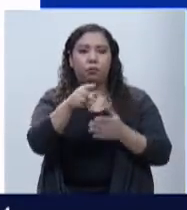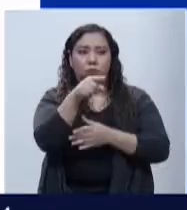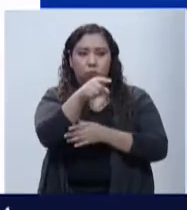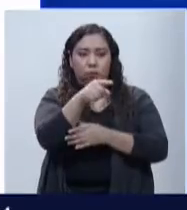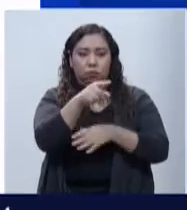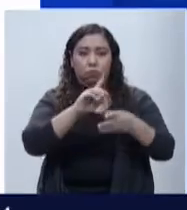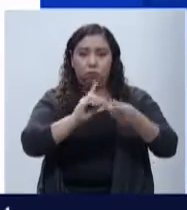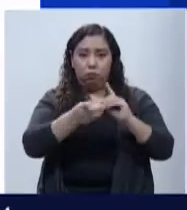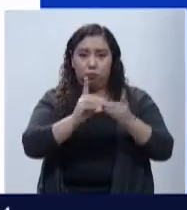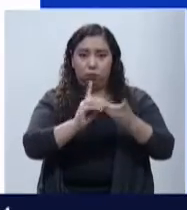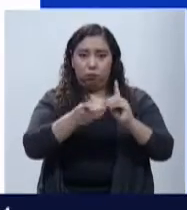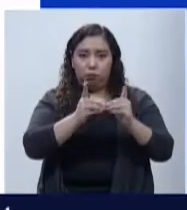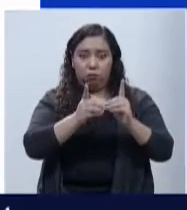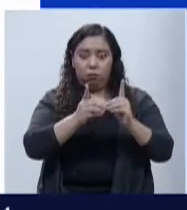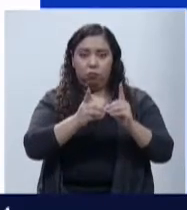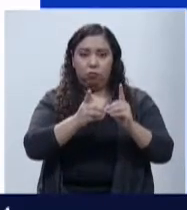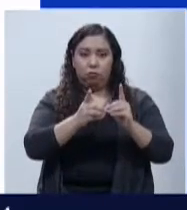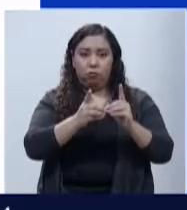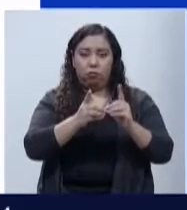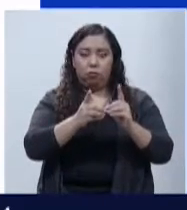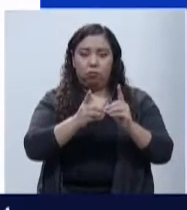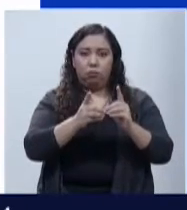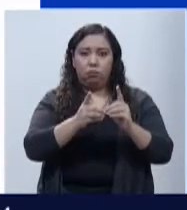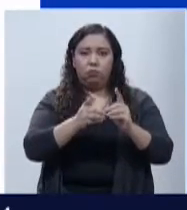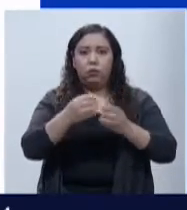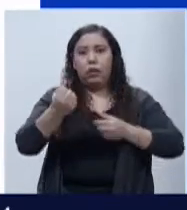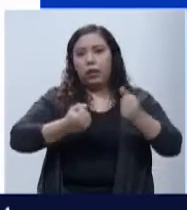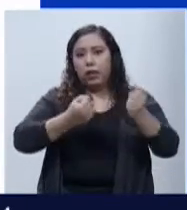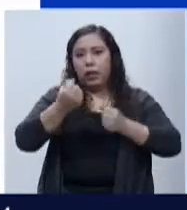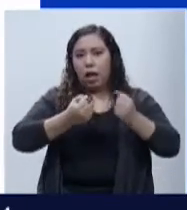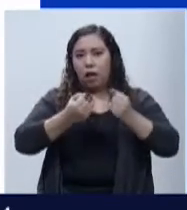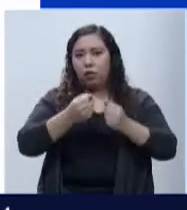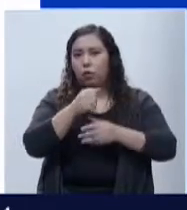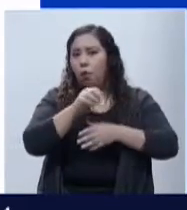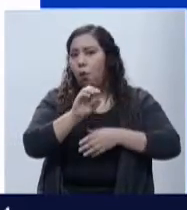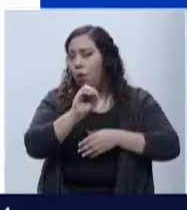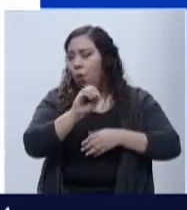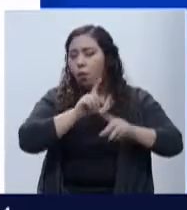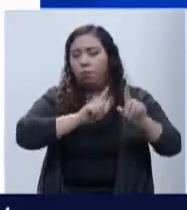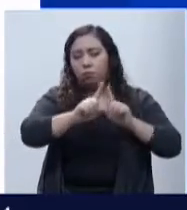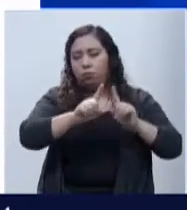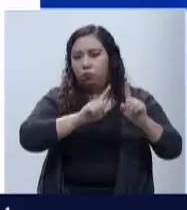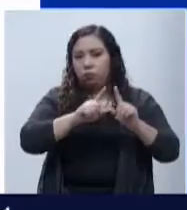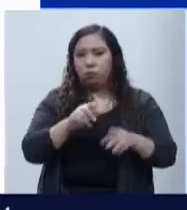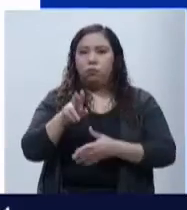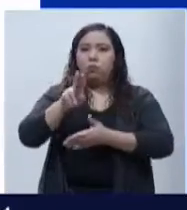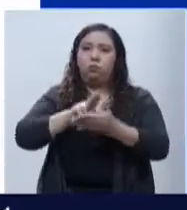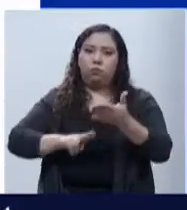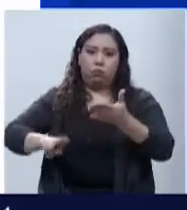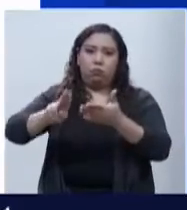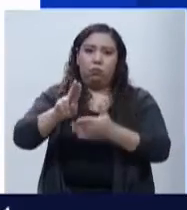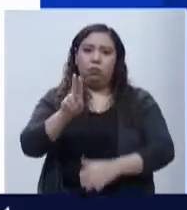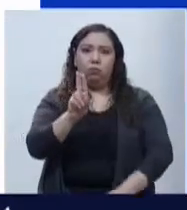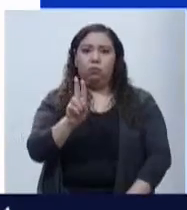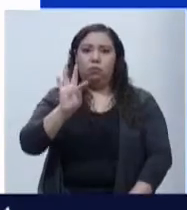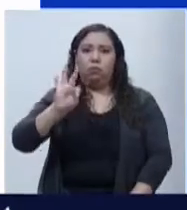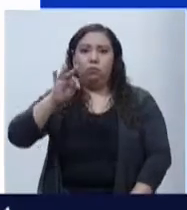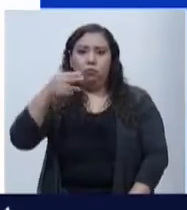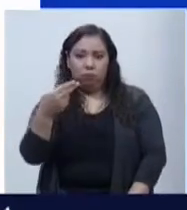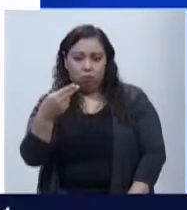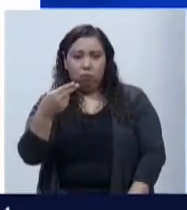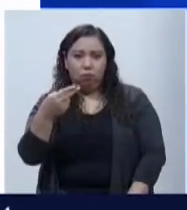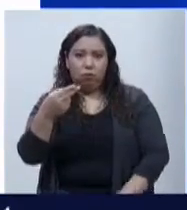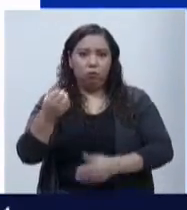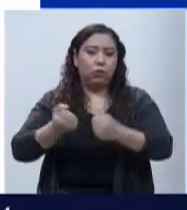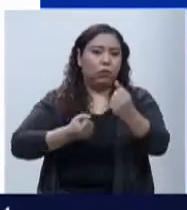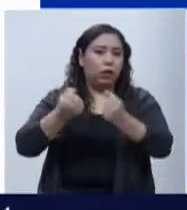autónoma de honduras a través del sistema vehicular y peatonal la universidad tecnológica de honduras uth h a través